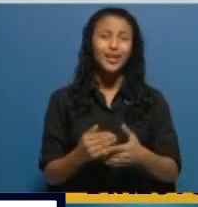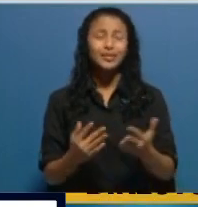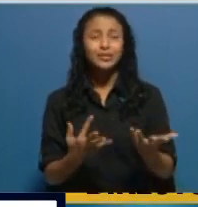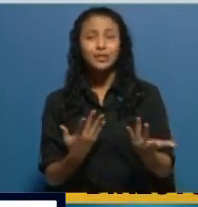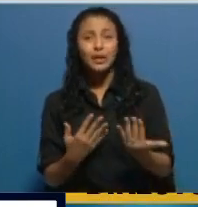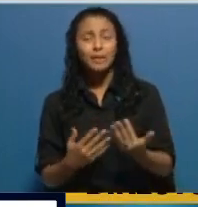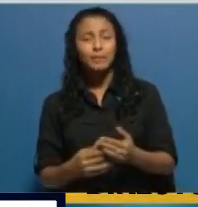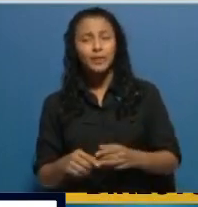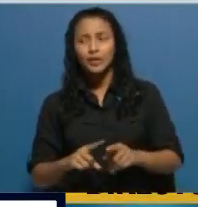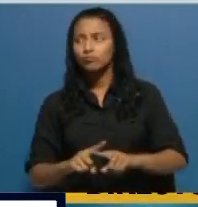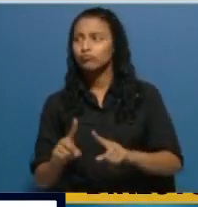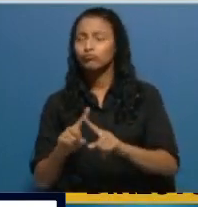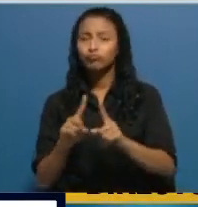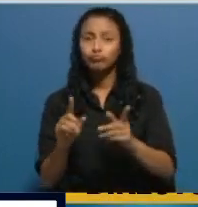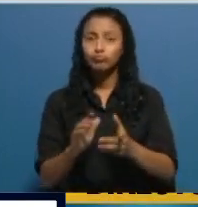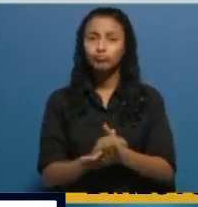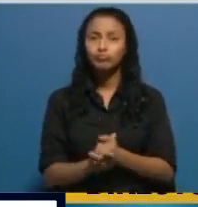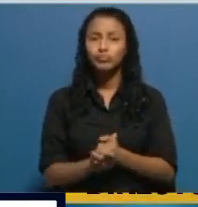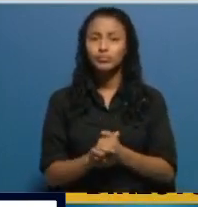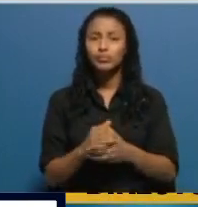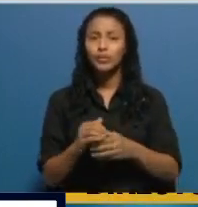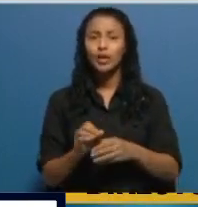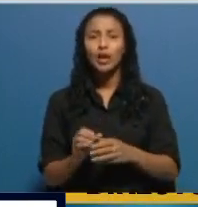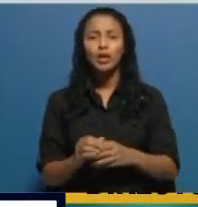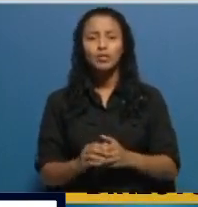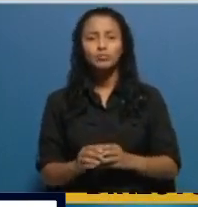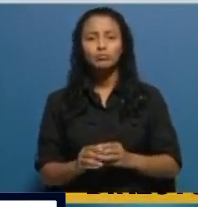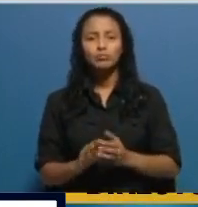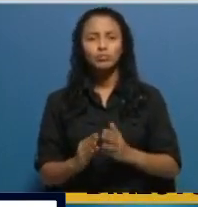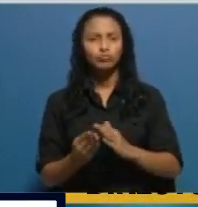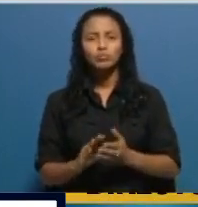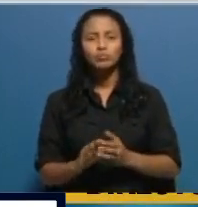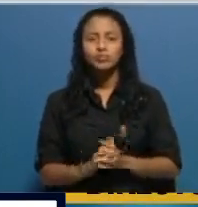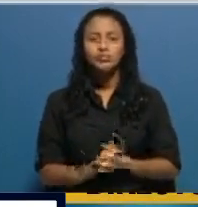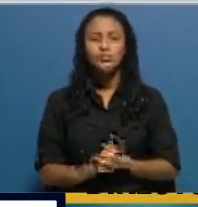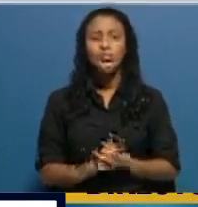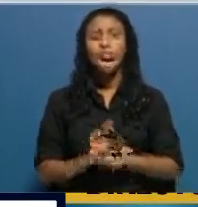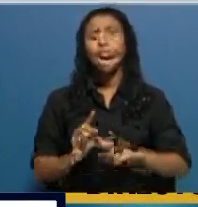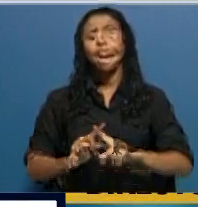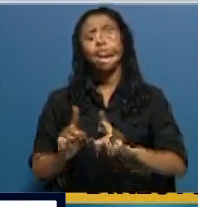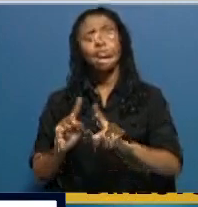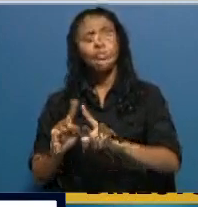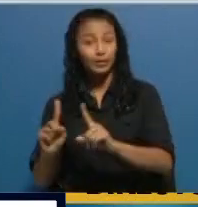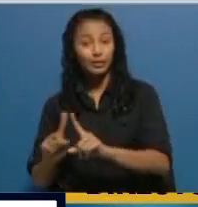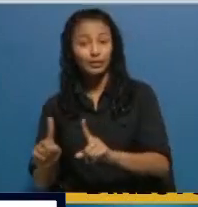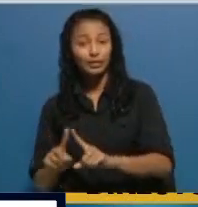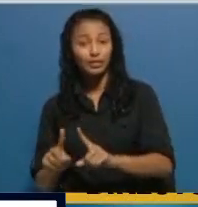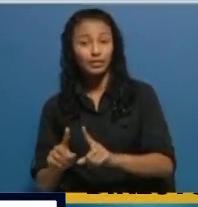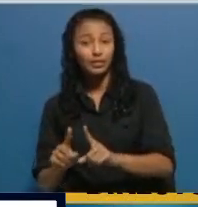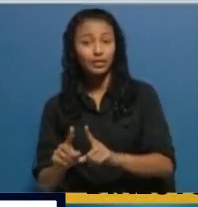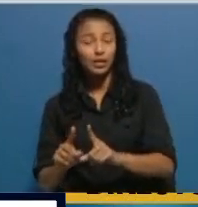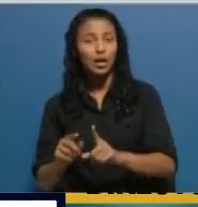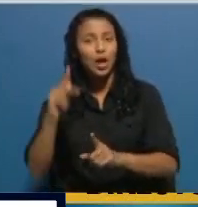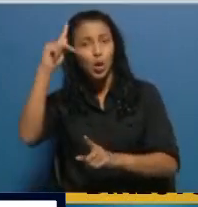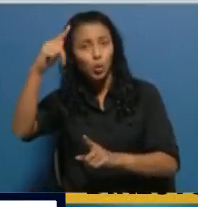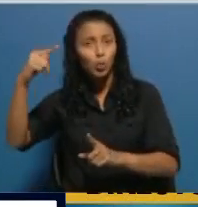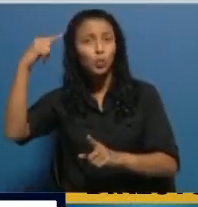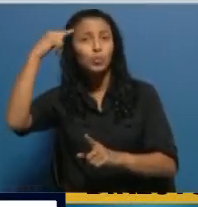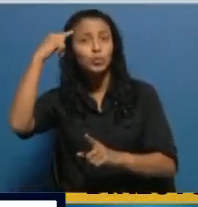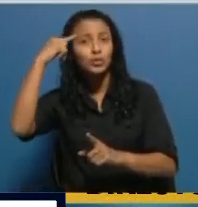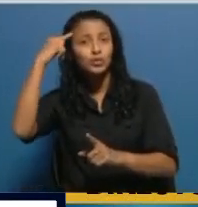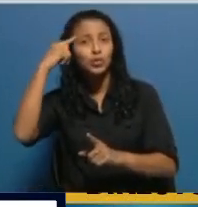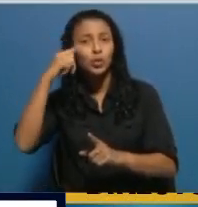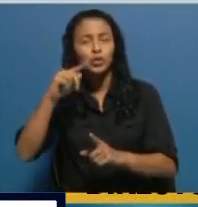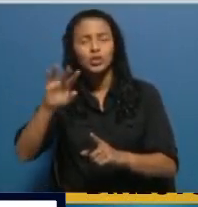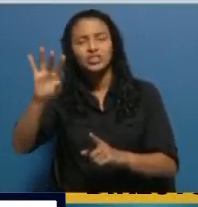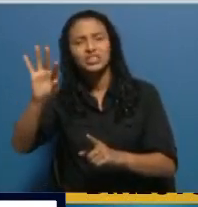iniciativa ciudadana que excluye margina independientemente de la procedencia política de los 71 diputados